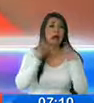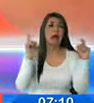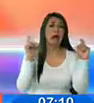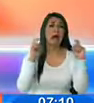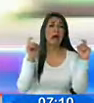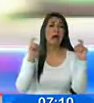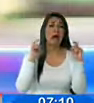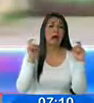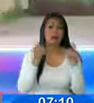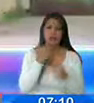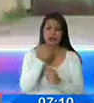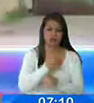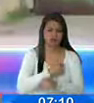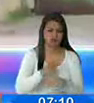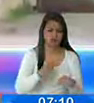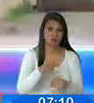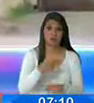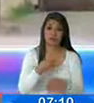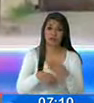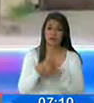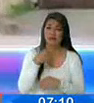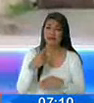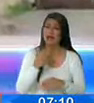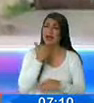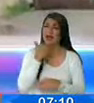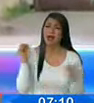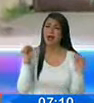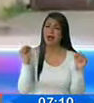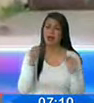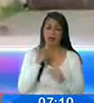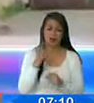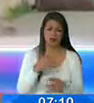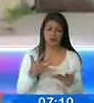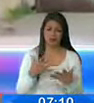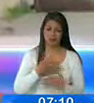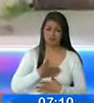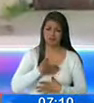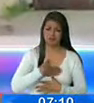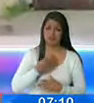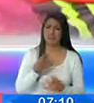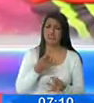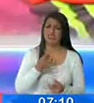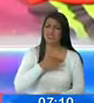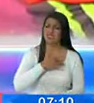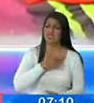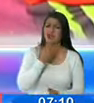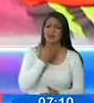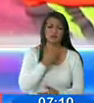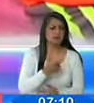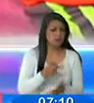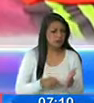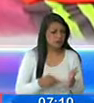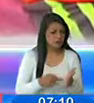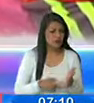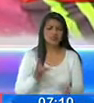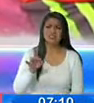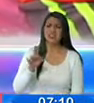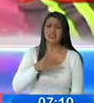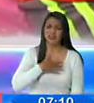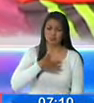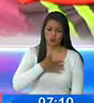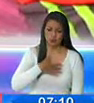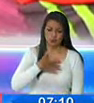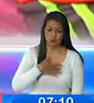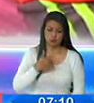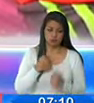le quemaba. Y mi hijo me dijo, mami, me quemó el pecho algo. Y yo, ¿qué te pasó? Mami, me quemó esto.